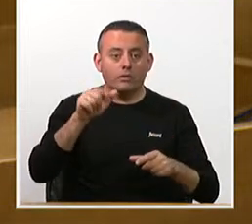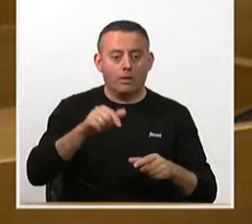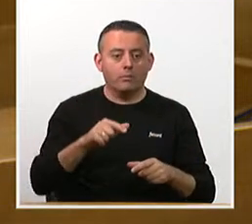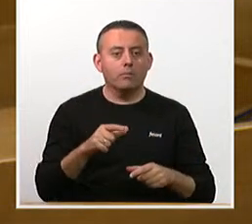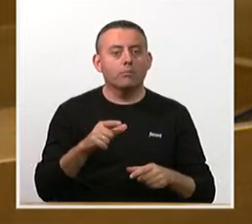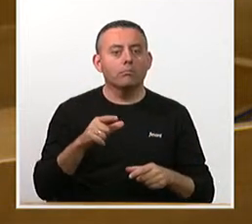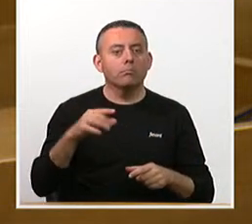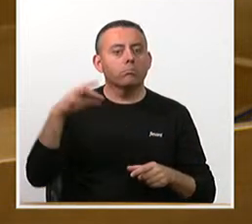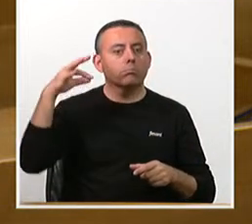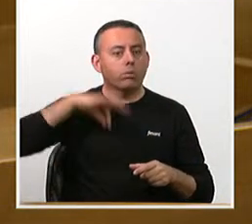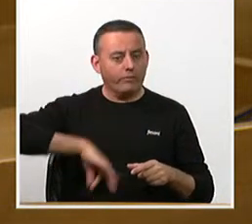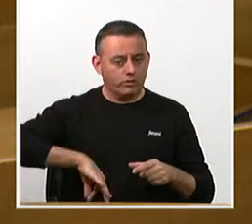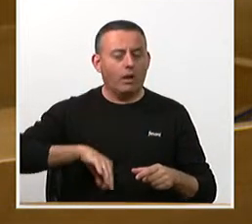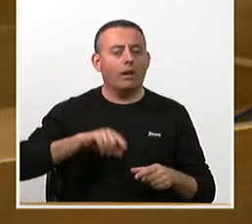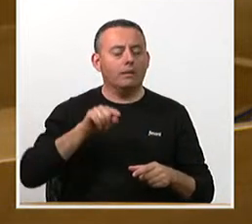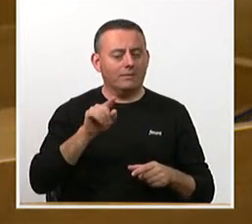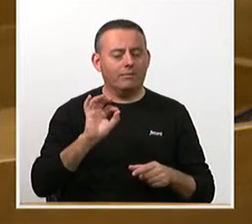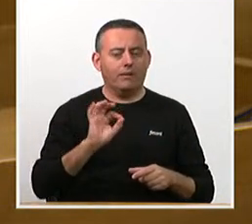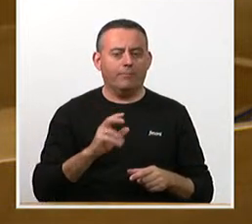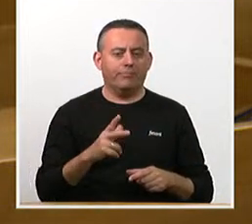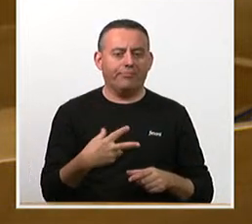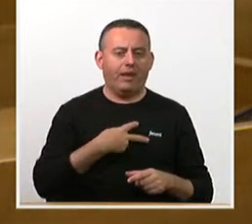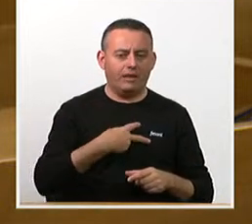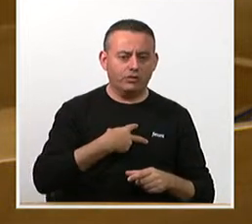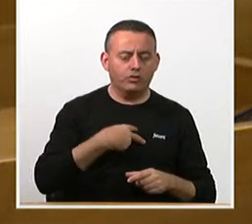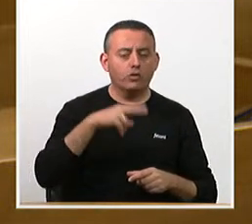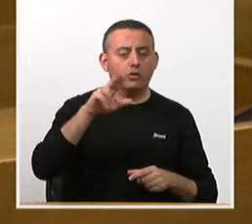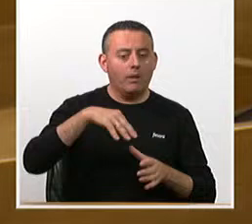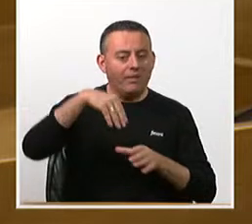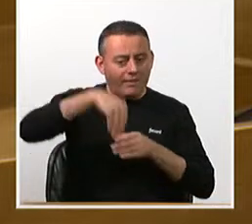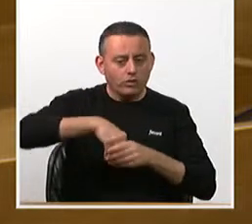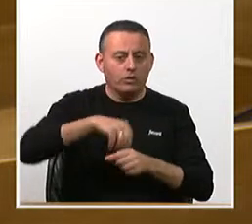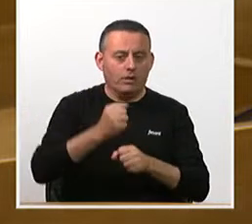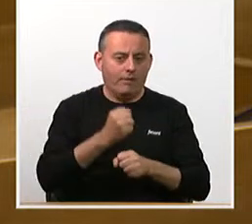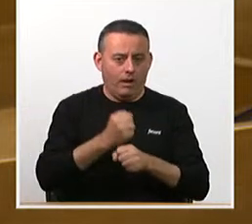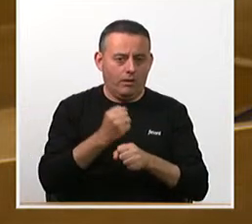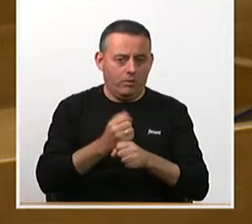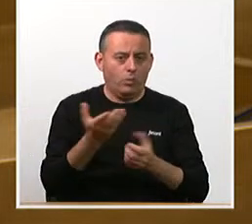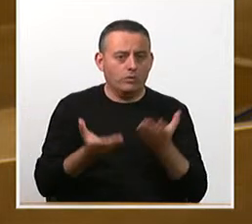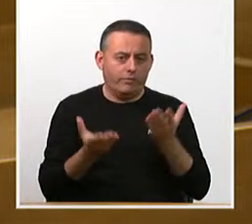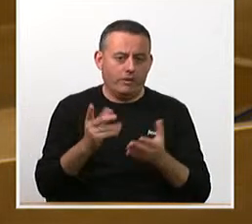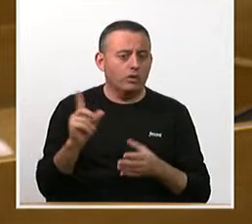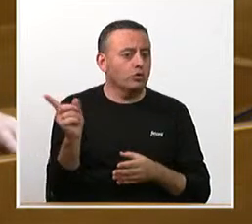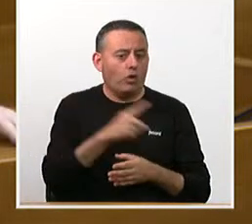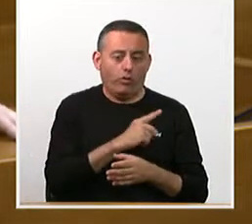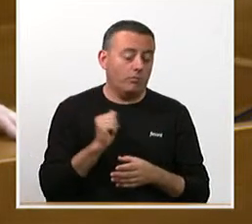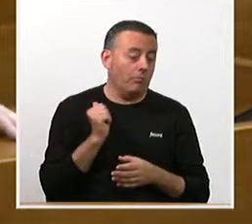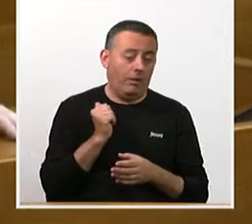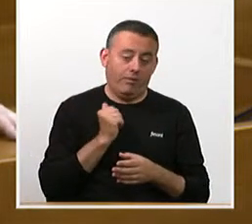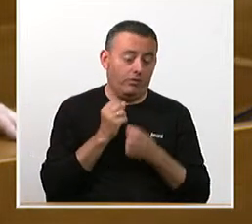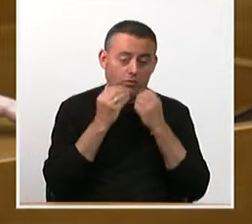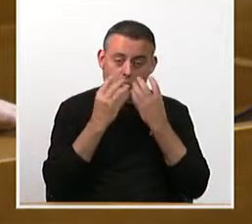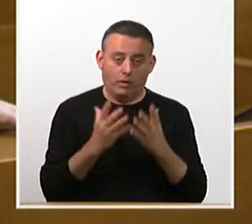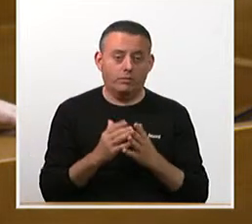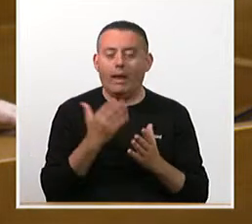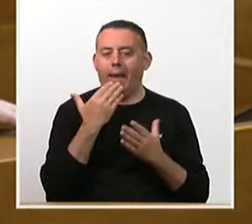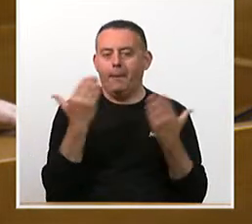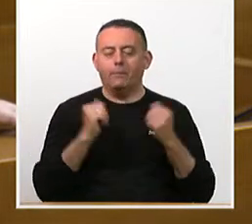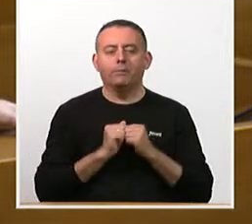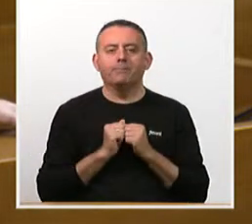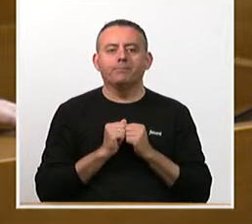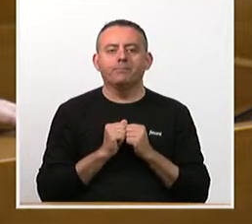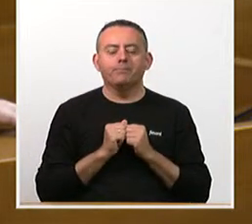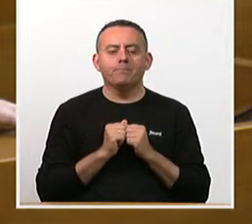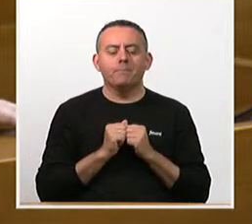y el propio sistema judicial uno de los principales beneficios de la digitalización de la justicia es